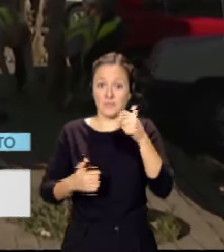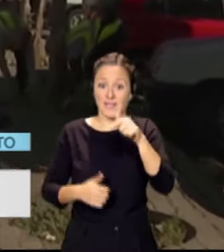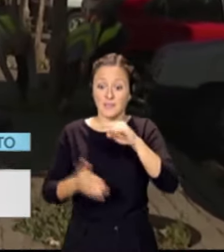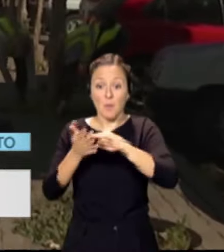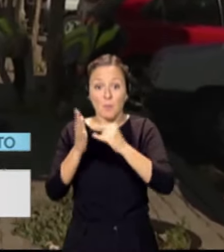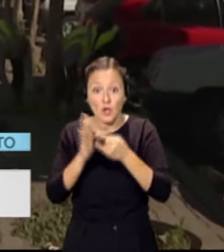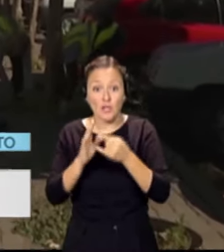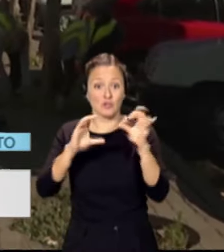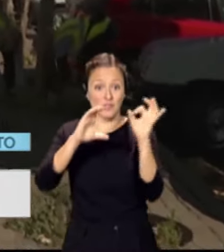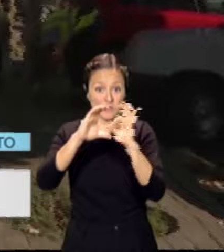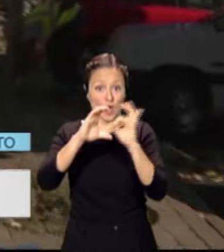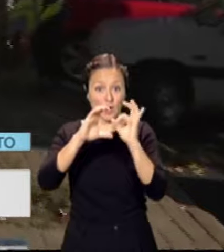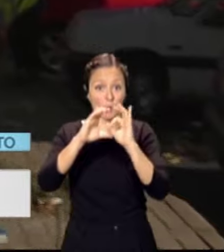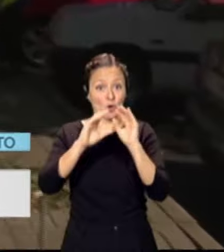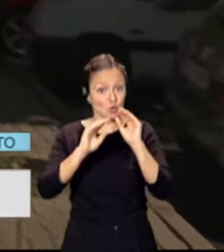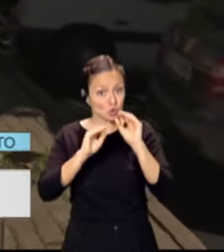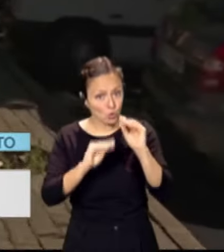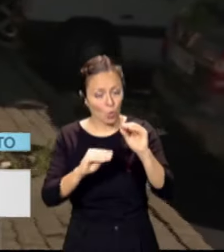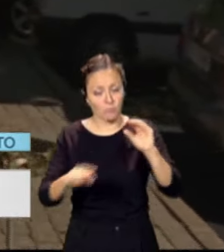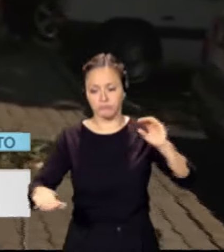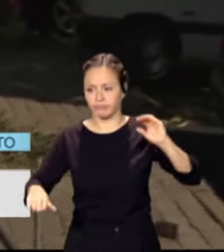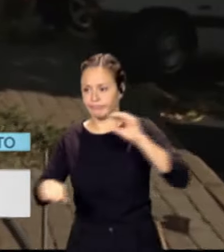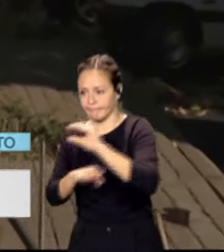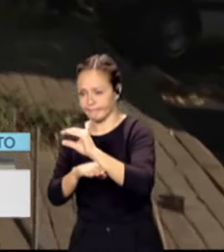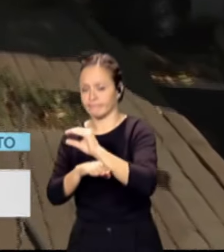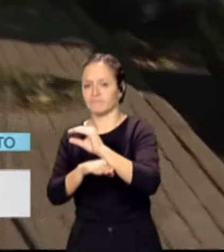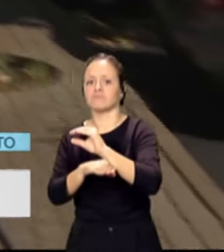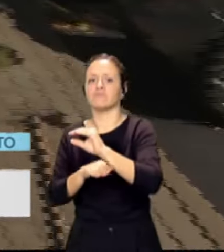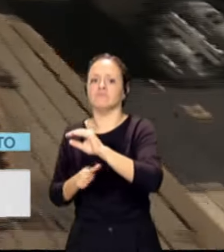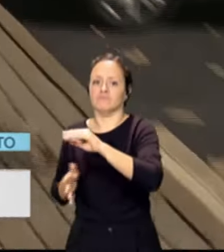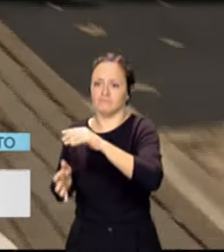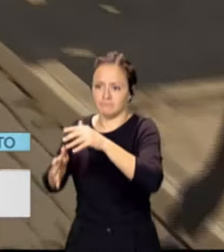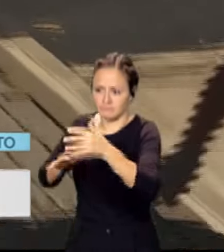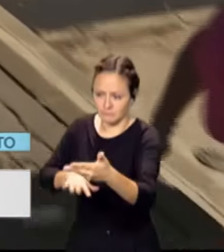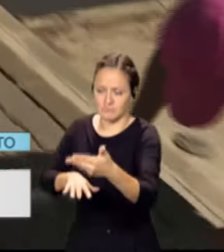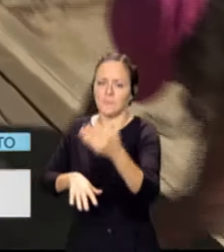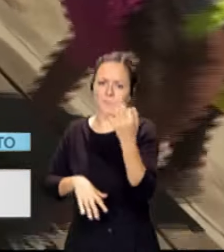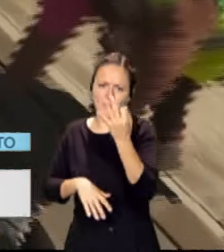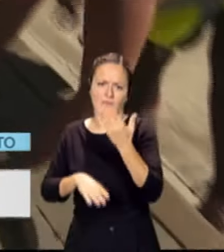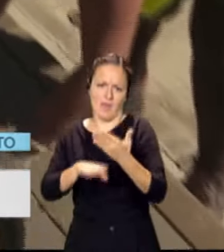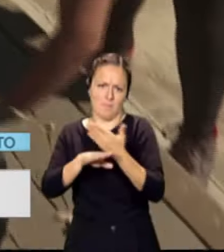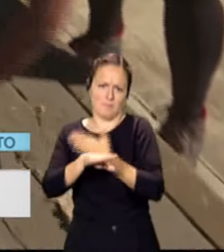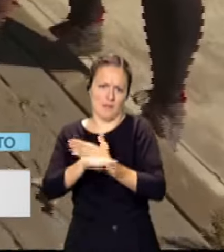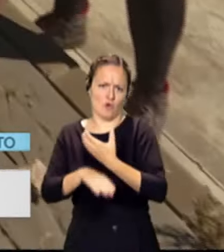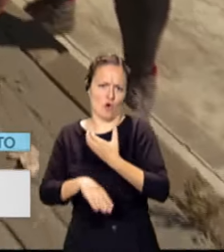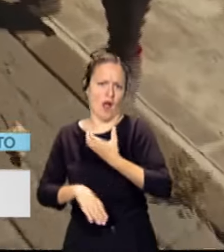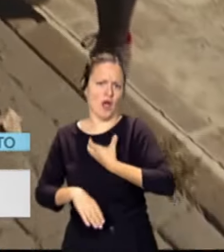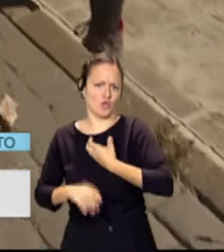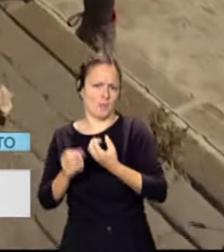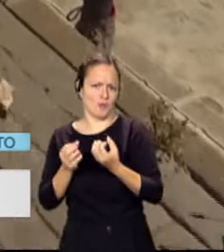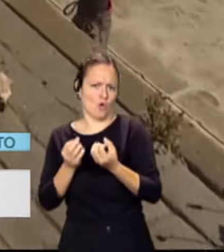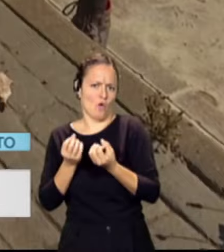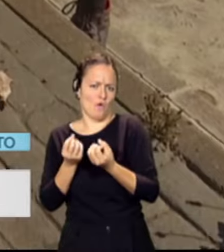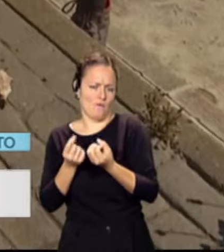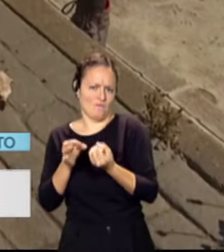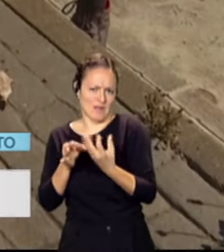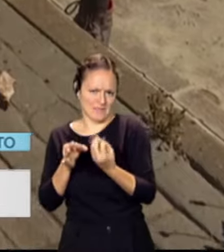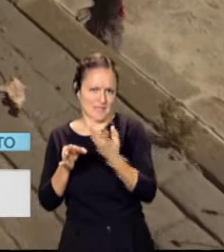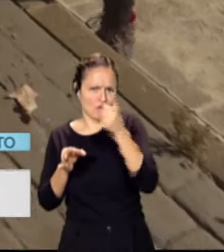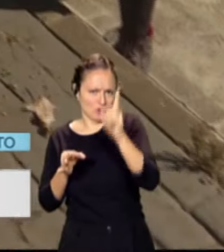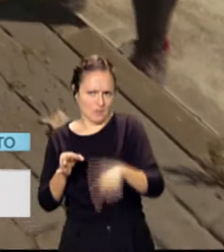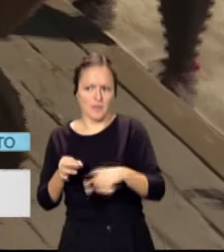canario de empleo está llevado a cabo también con un acuerdo con el ayuntamiento de valsequillo y estamos con